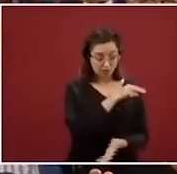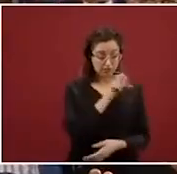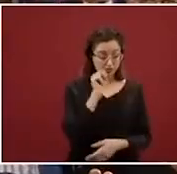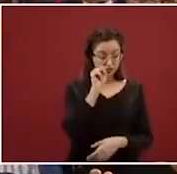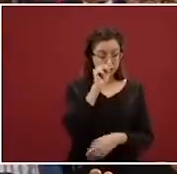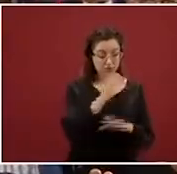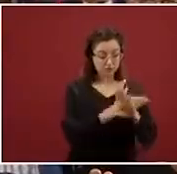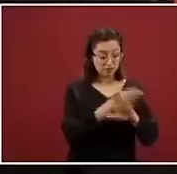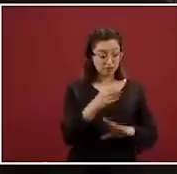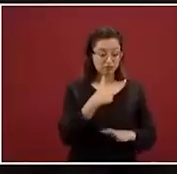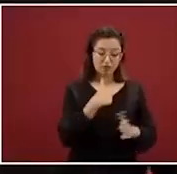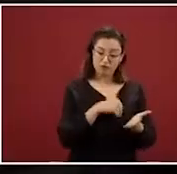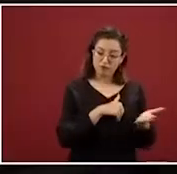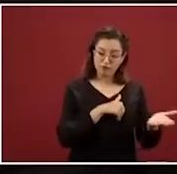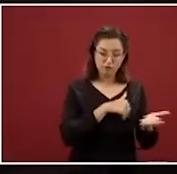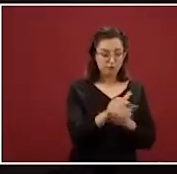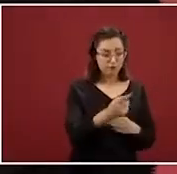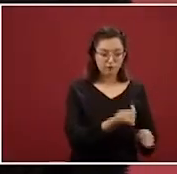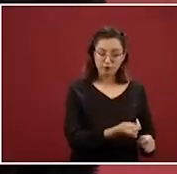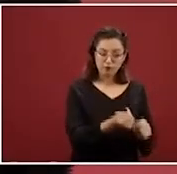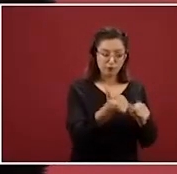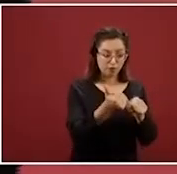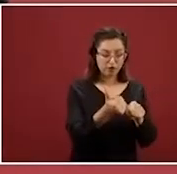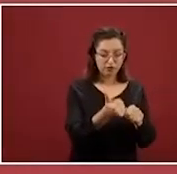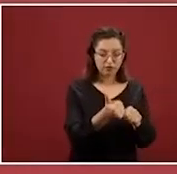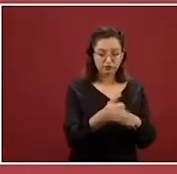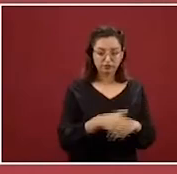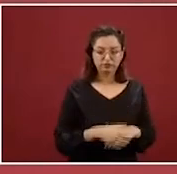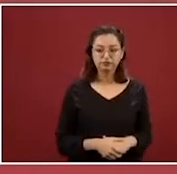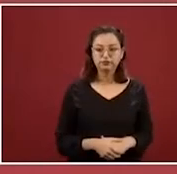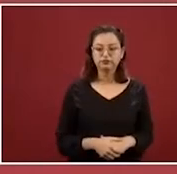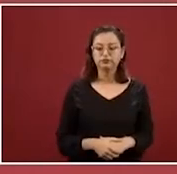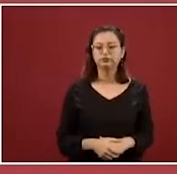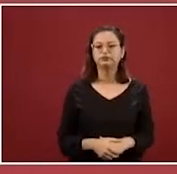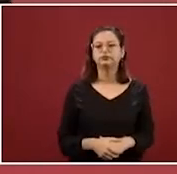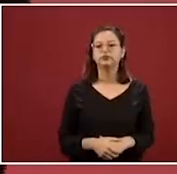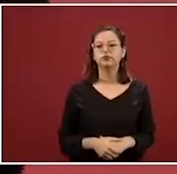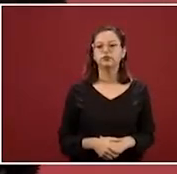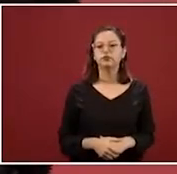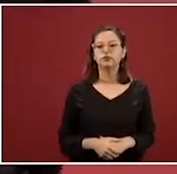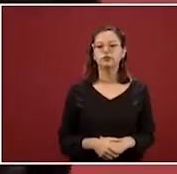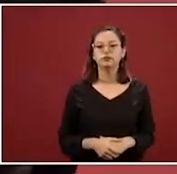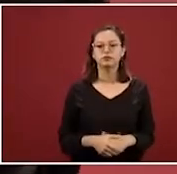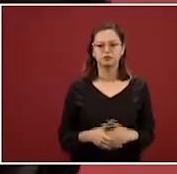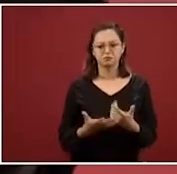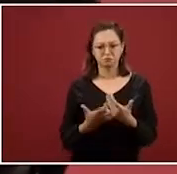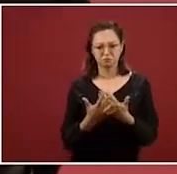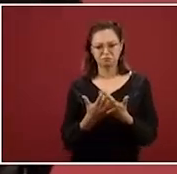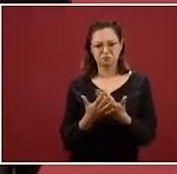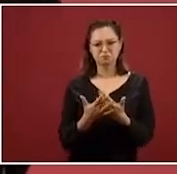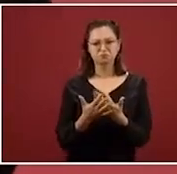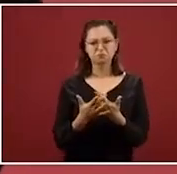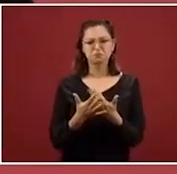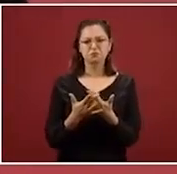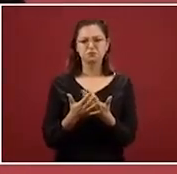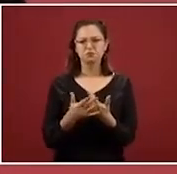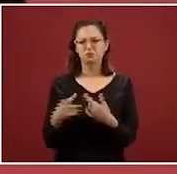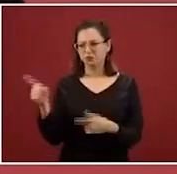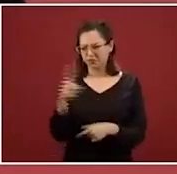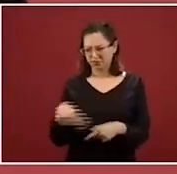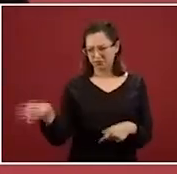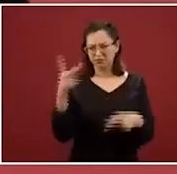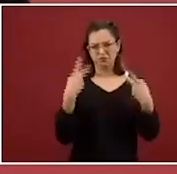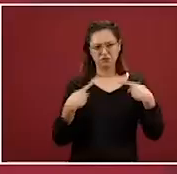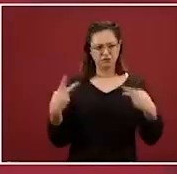blanco, te ¿por qué despedimos. No le damos la confianza a los trabajadores, que no son menores de edad?